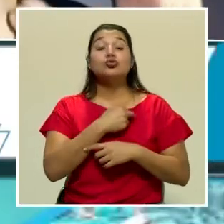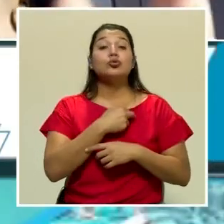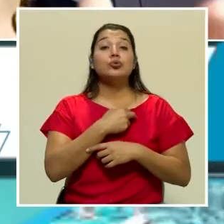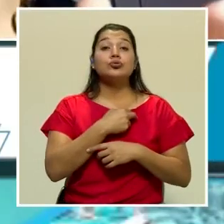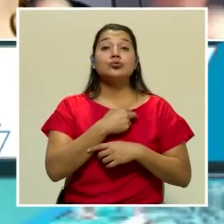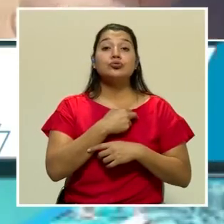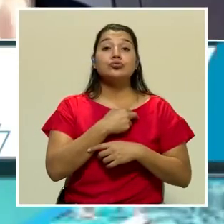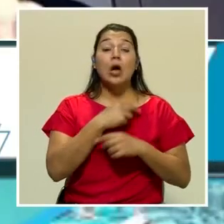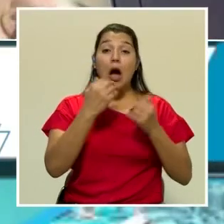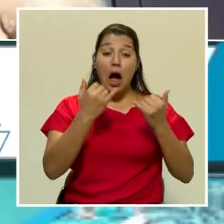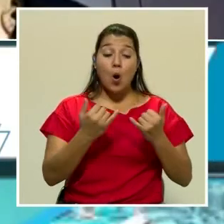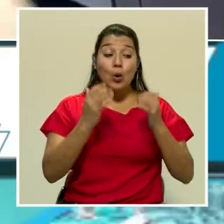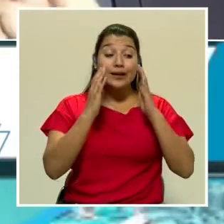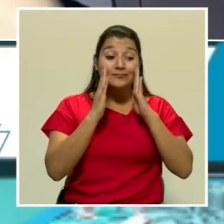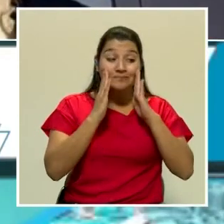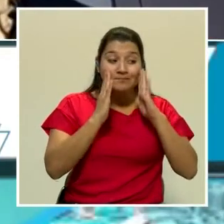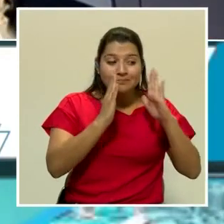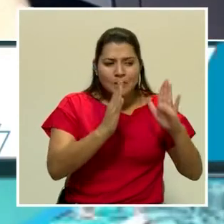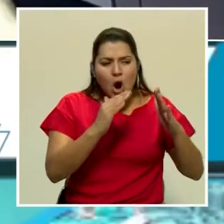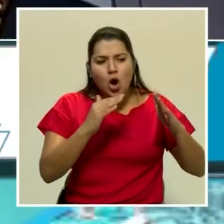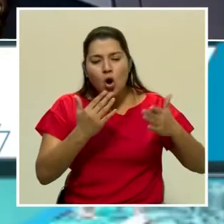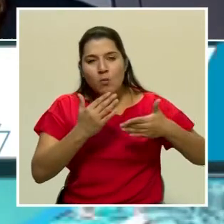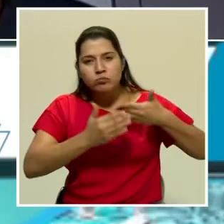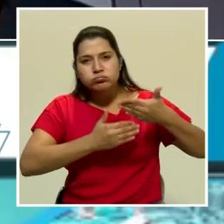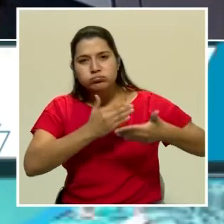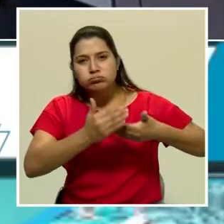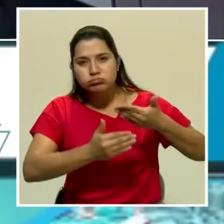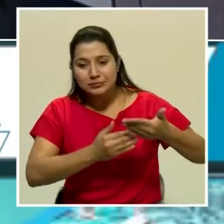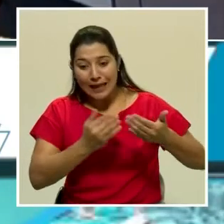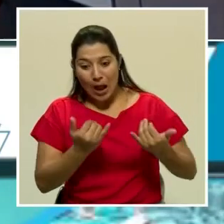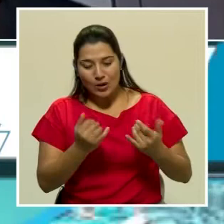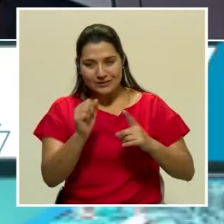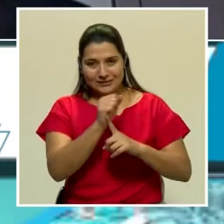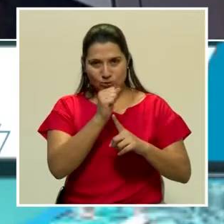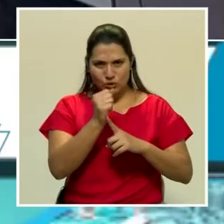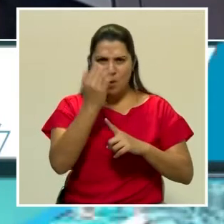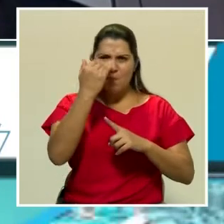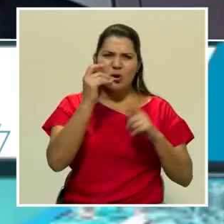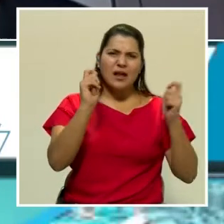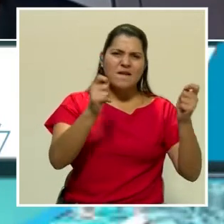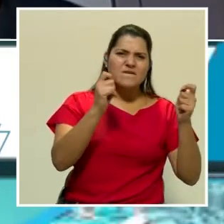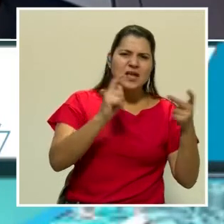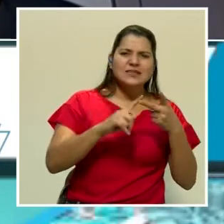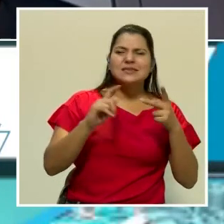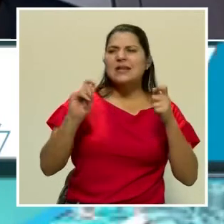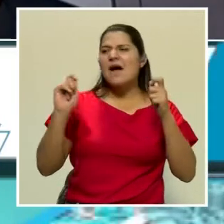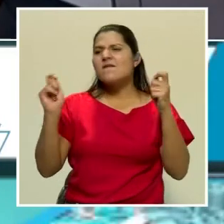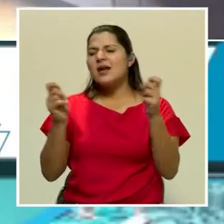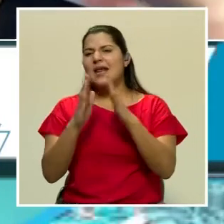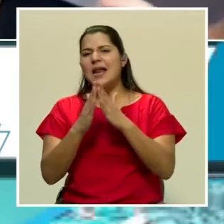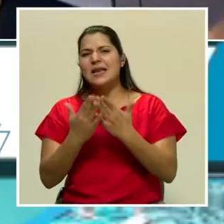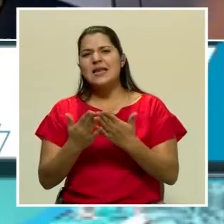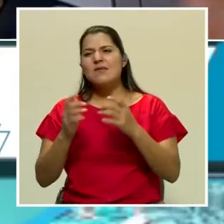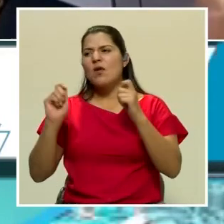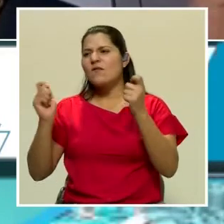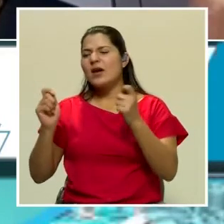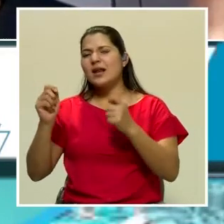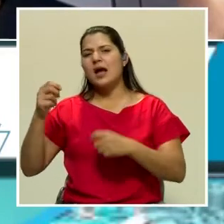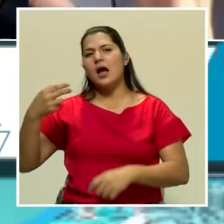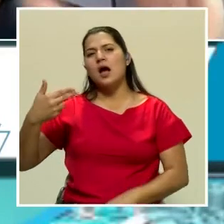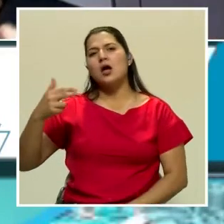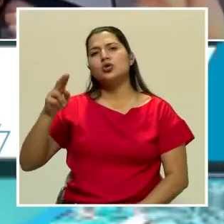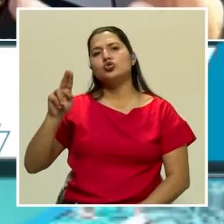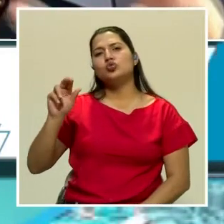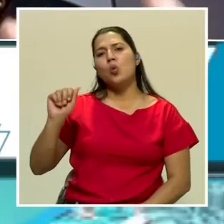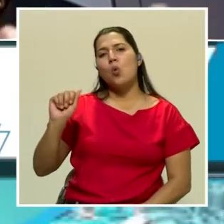justo a la atención de cómo va progresando esto, porque tanto el festival como por ejemplo la Feria del Libro, la Feria Hecho Aquí, son eventos que tienen